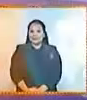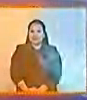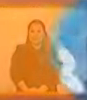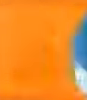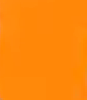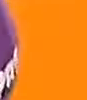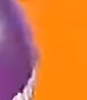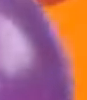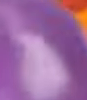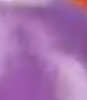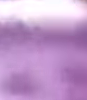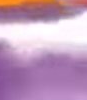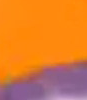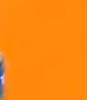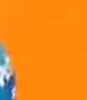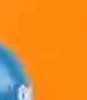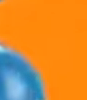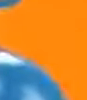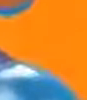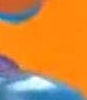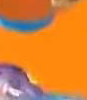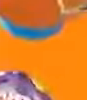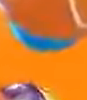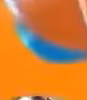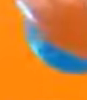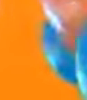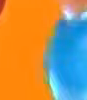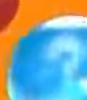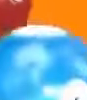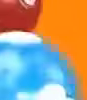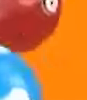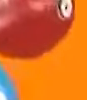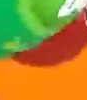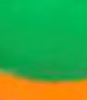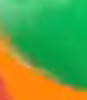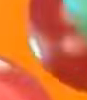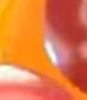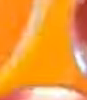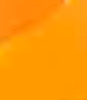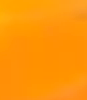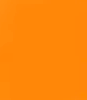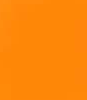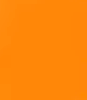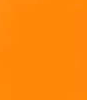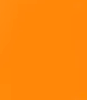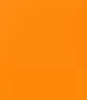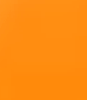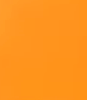Esto fue